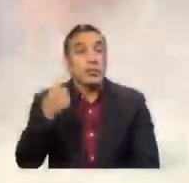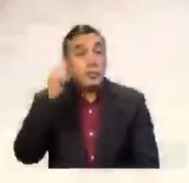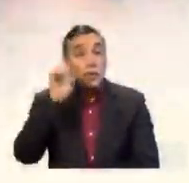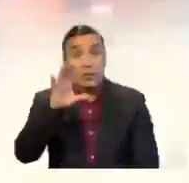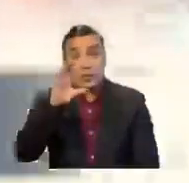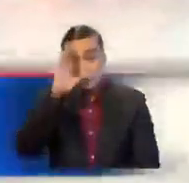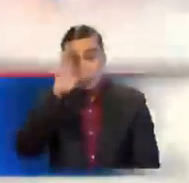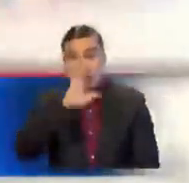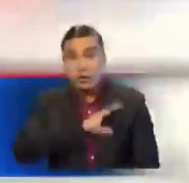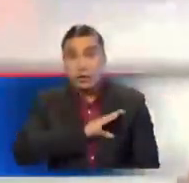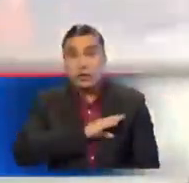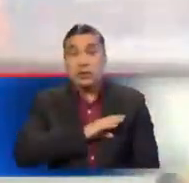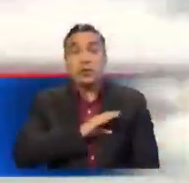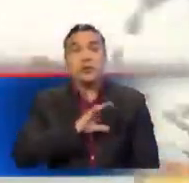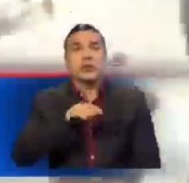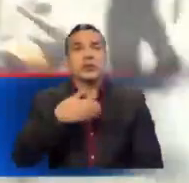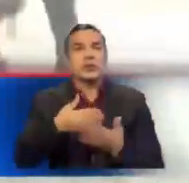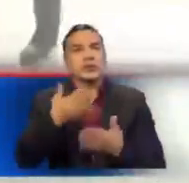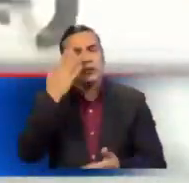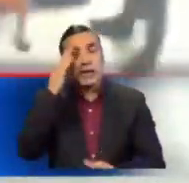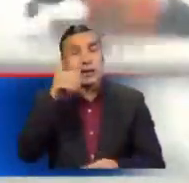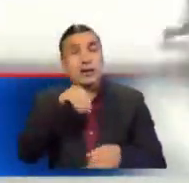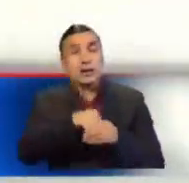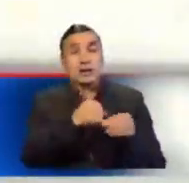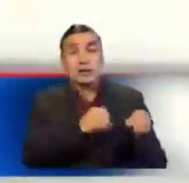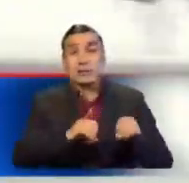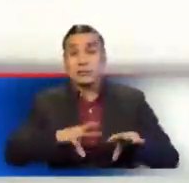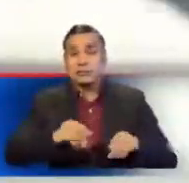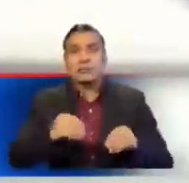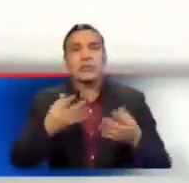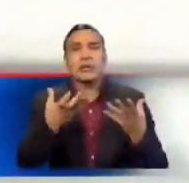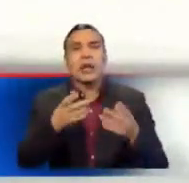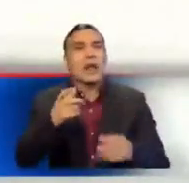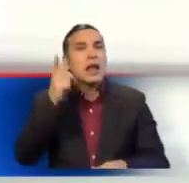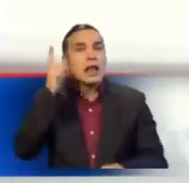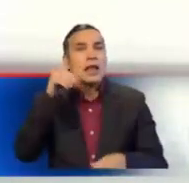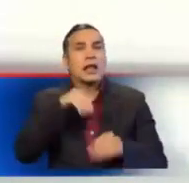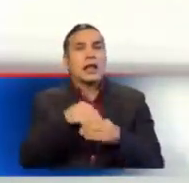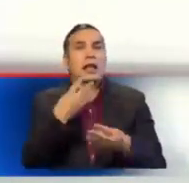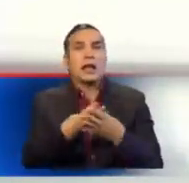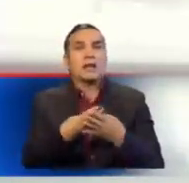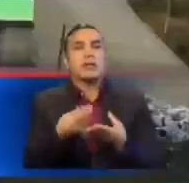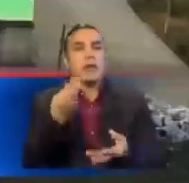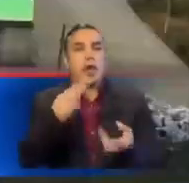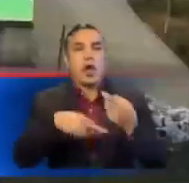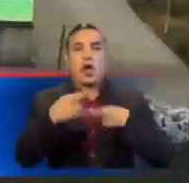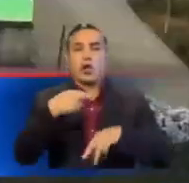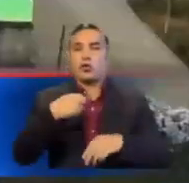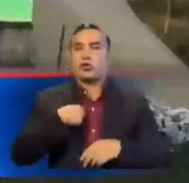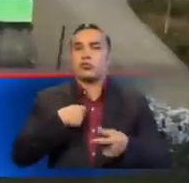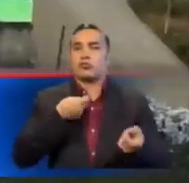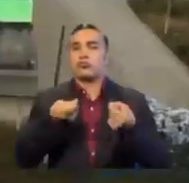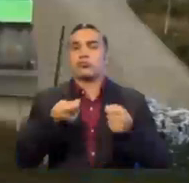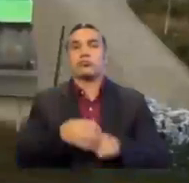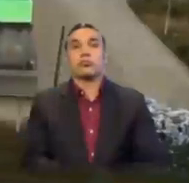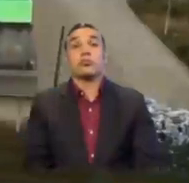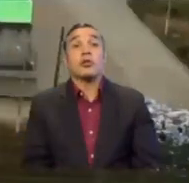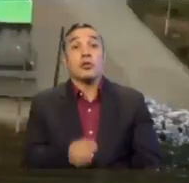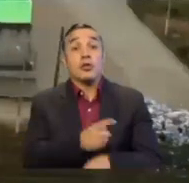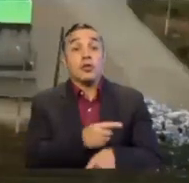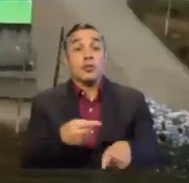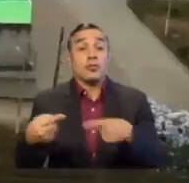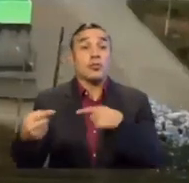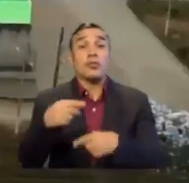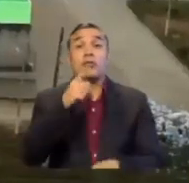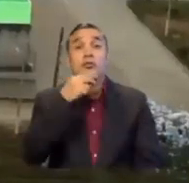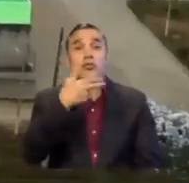del orden, no es secreto que estas organizaciones buscan liderar en las cárceles y quienes entran en la disputa son